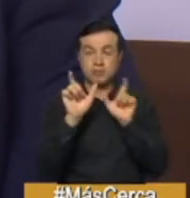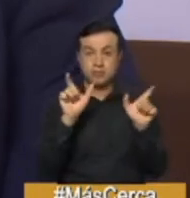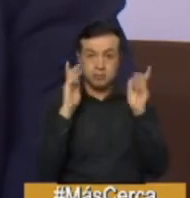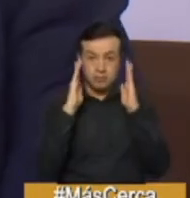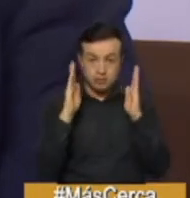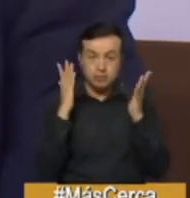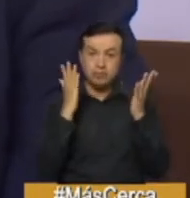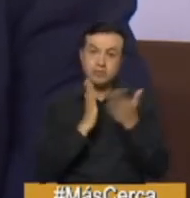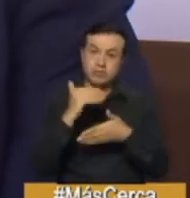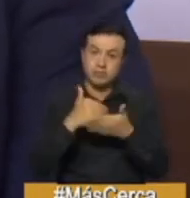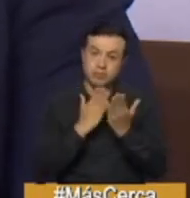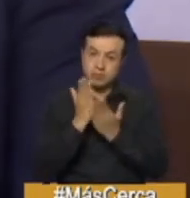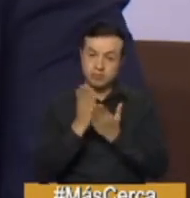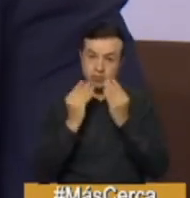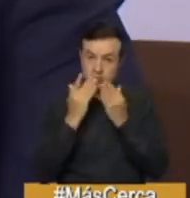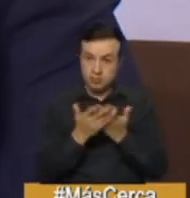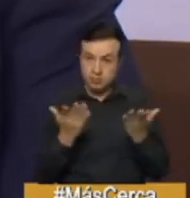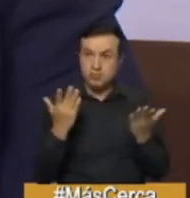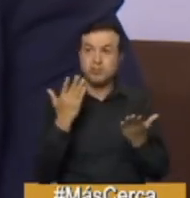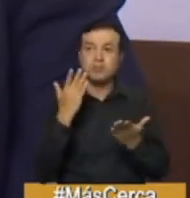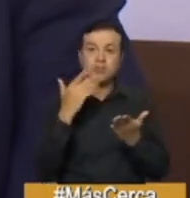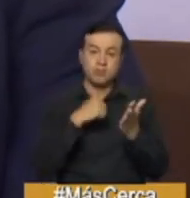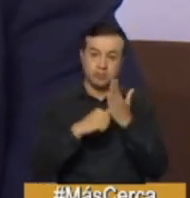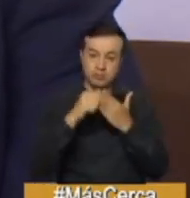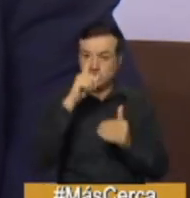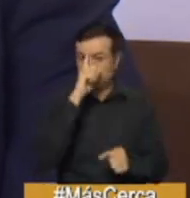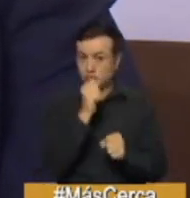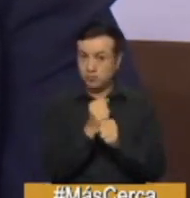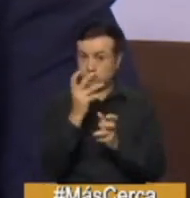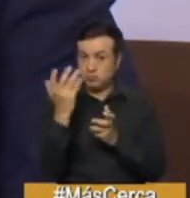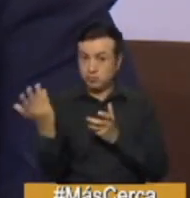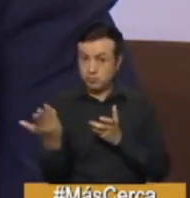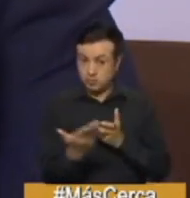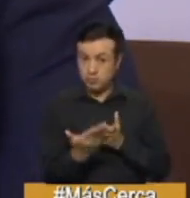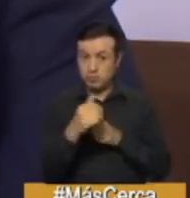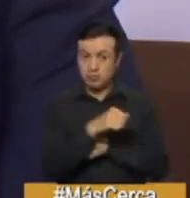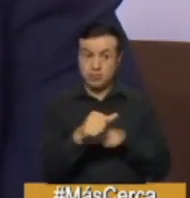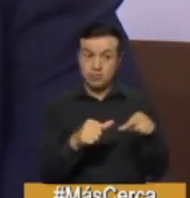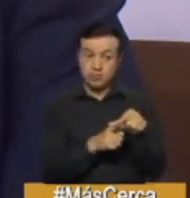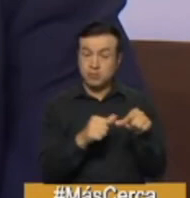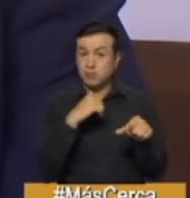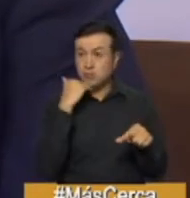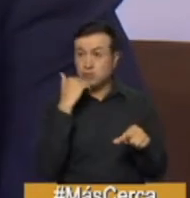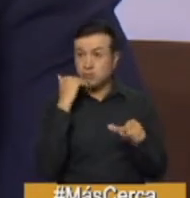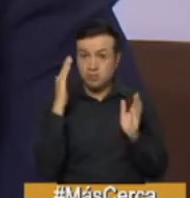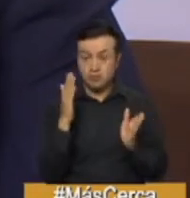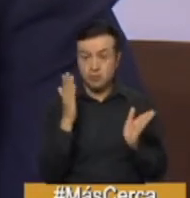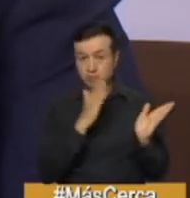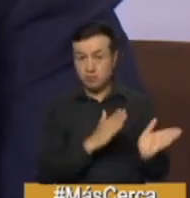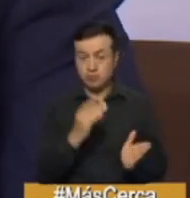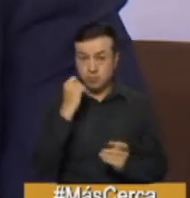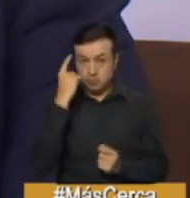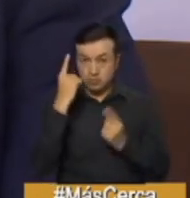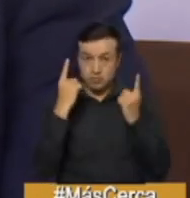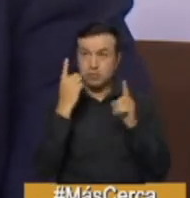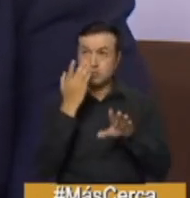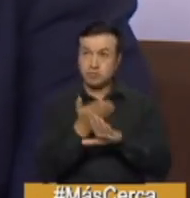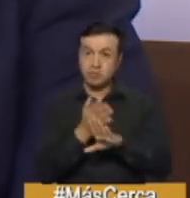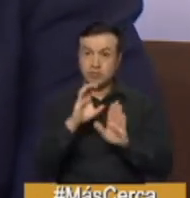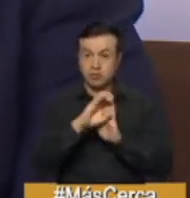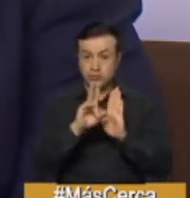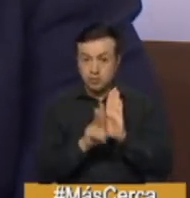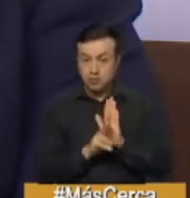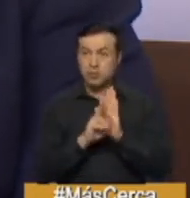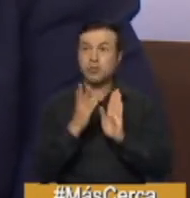ciudadanía puede hacer estos servicios que se acerquen al ministro de trabajo cuando quieran vincularse a una asesoría para atender con claridad cómo presentar su hoja de vida